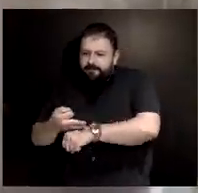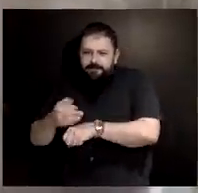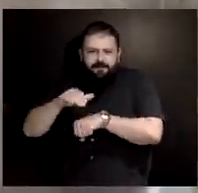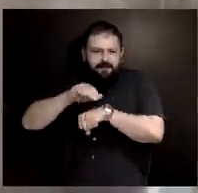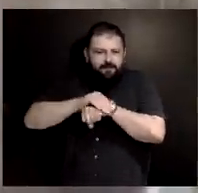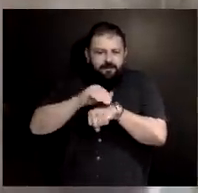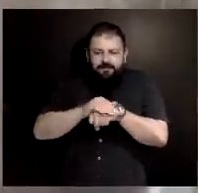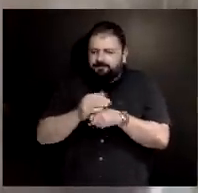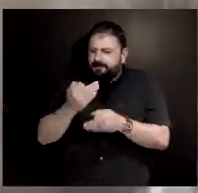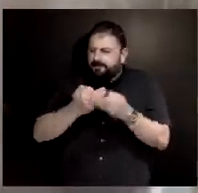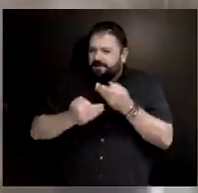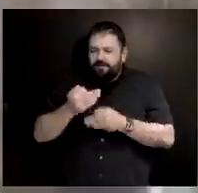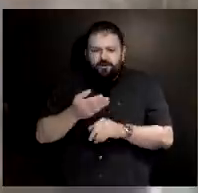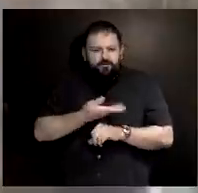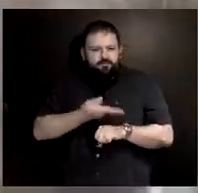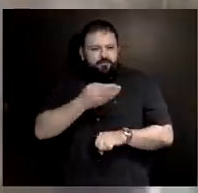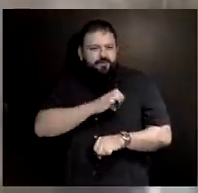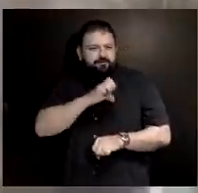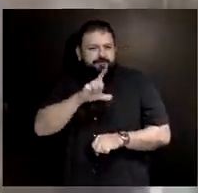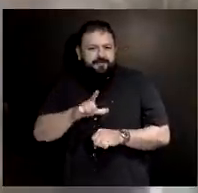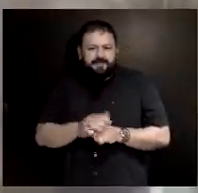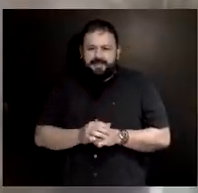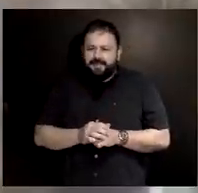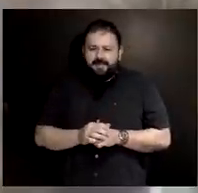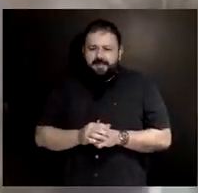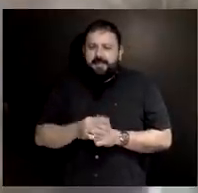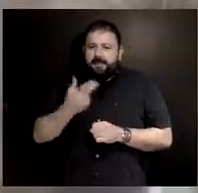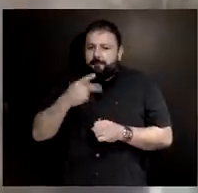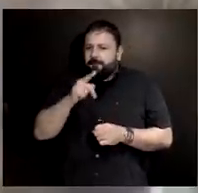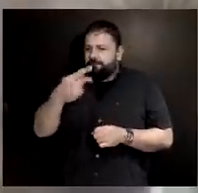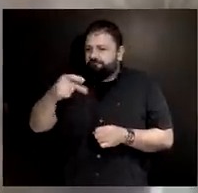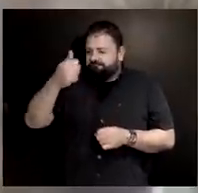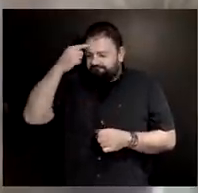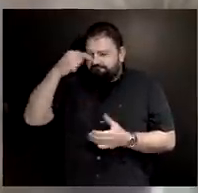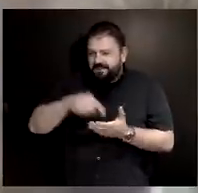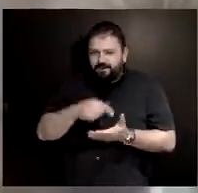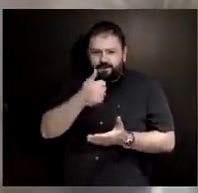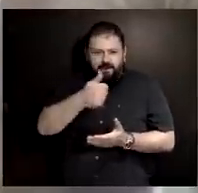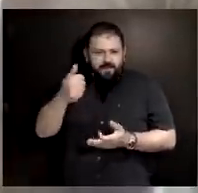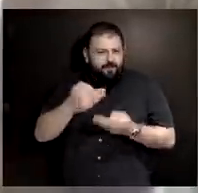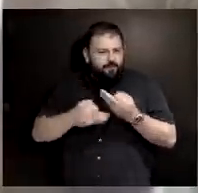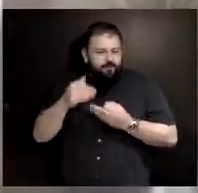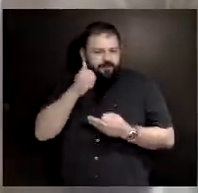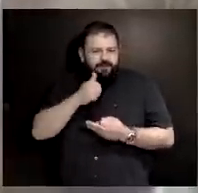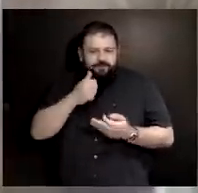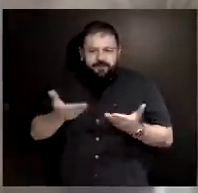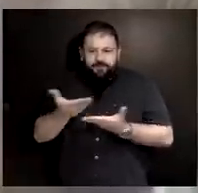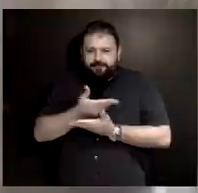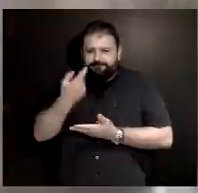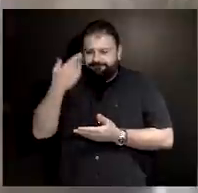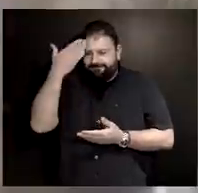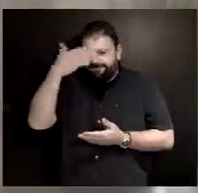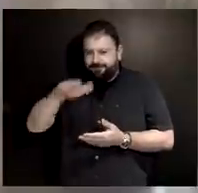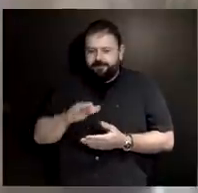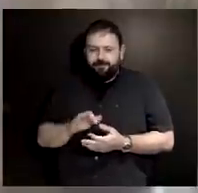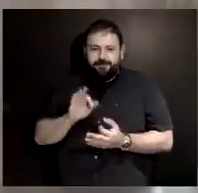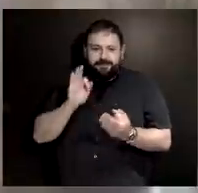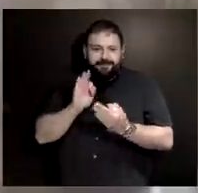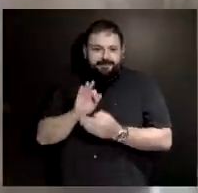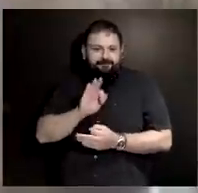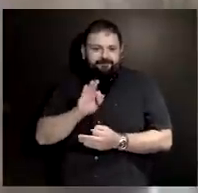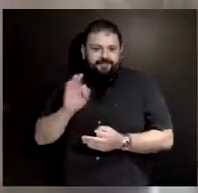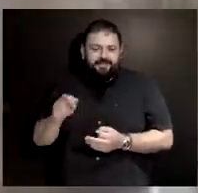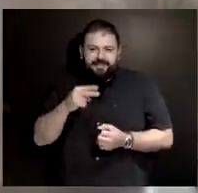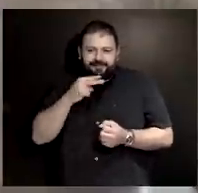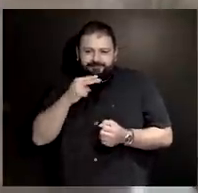muy especiales. No importa cuáles sean sus creencias, creo que todos lo que podemos compartir en estas fechas es el fin de un